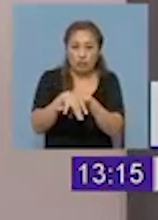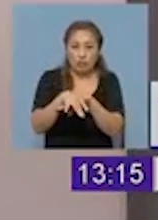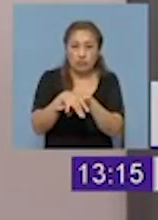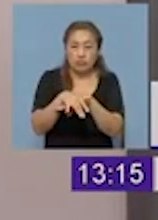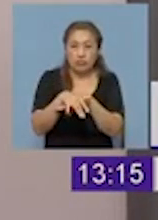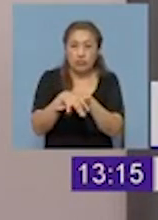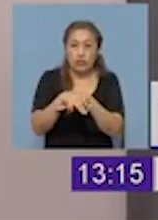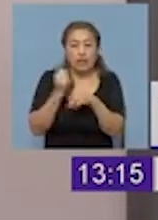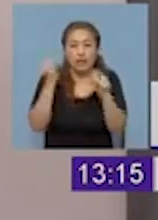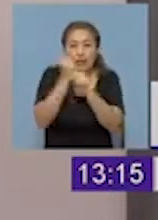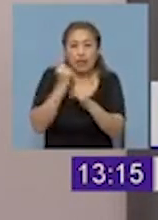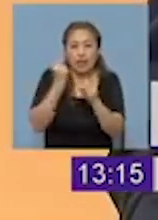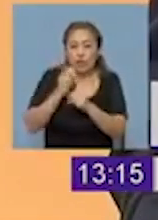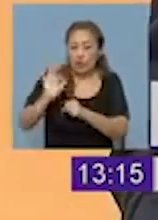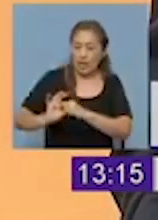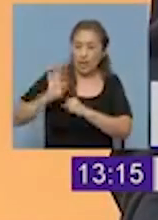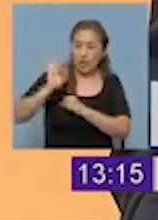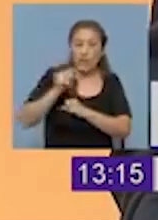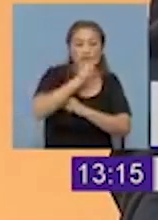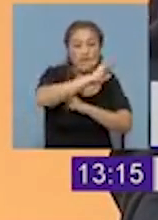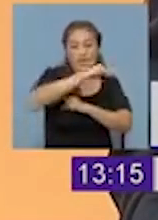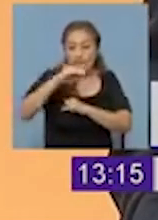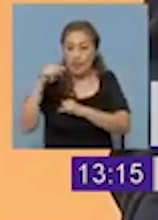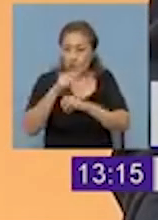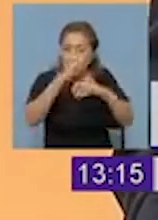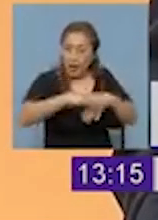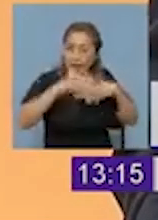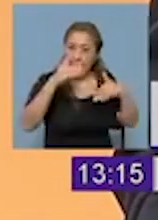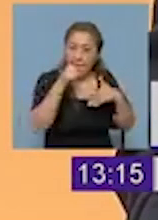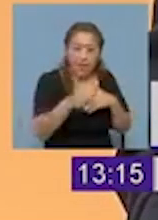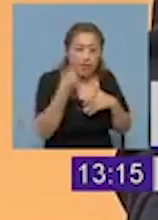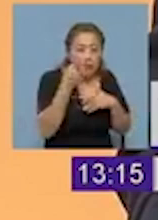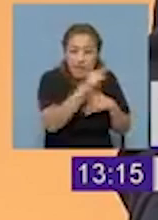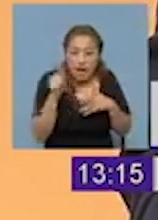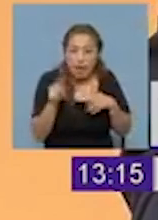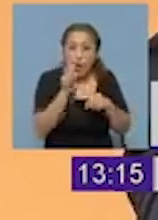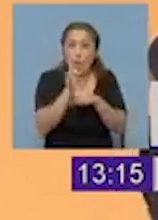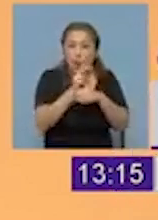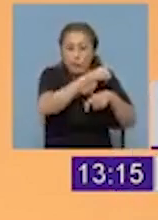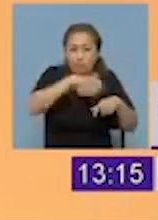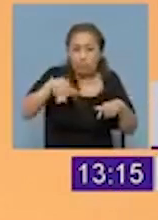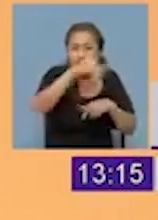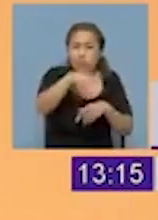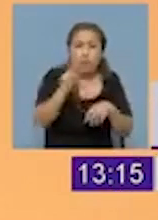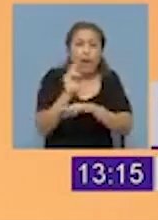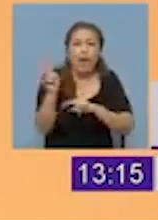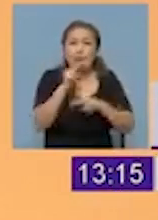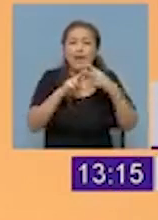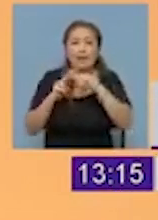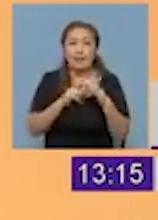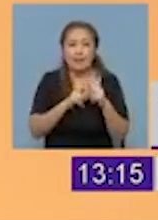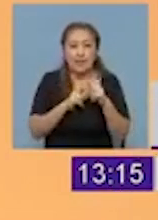el trabajo de todo el año en el río grande en la cual no en la cuenca de los filtro en el guacamayo en cada lugar de la quebrada